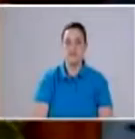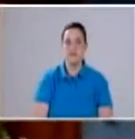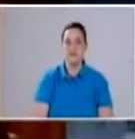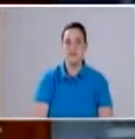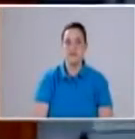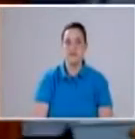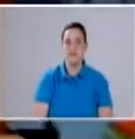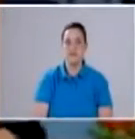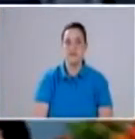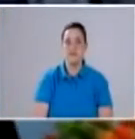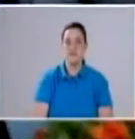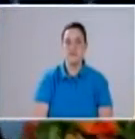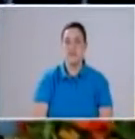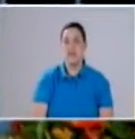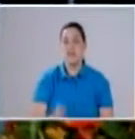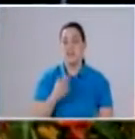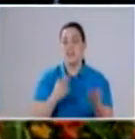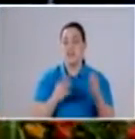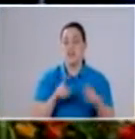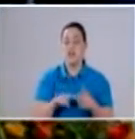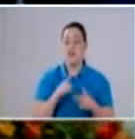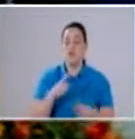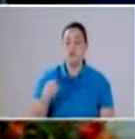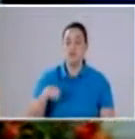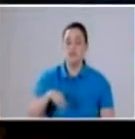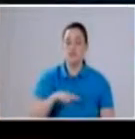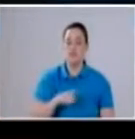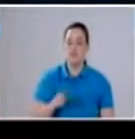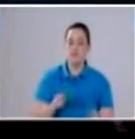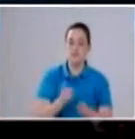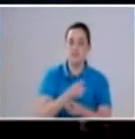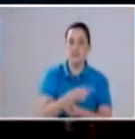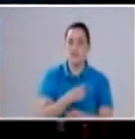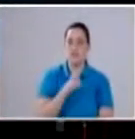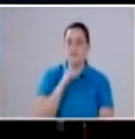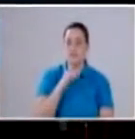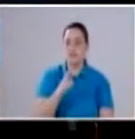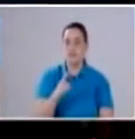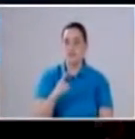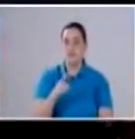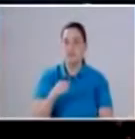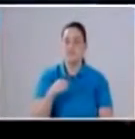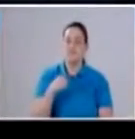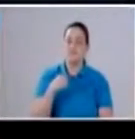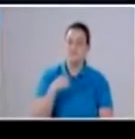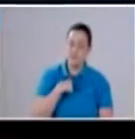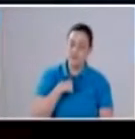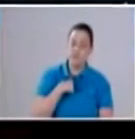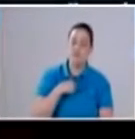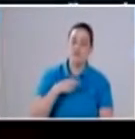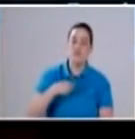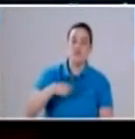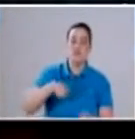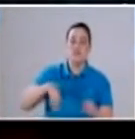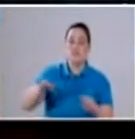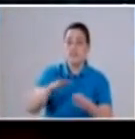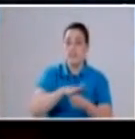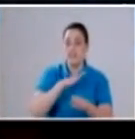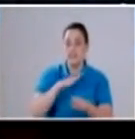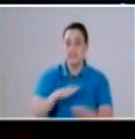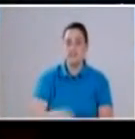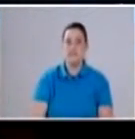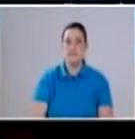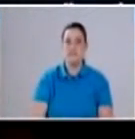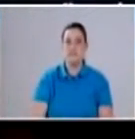decía Dios, pobres estos mis muchachos, de todos modos los voy a bautizar. Y nos llenaba y nos sigue llenando. A mí yo le he contado que a mí me pasó de otra